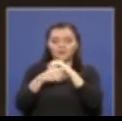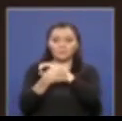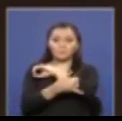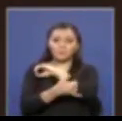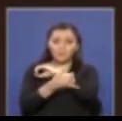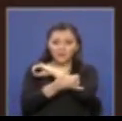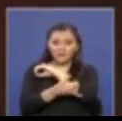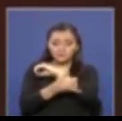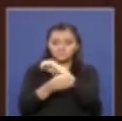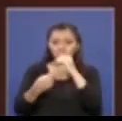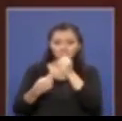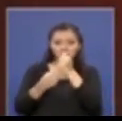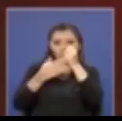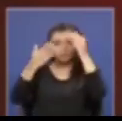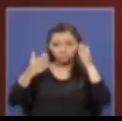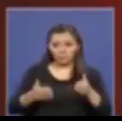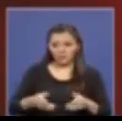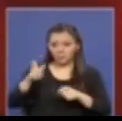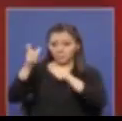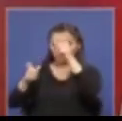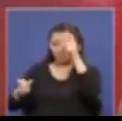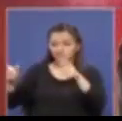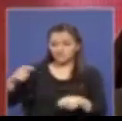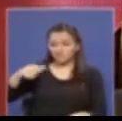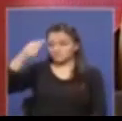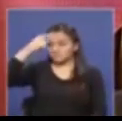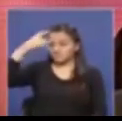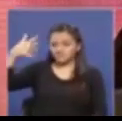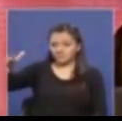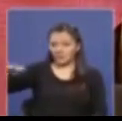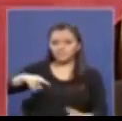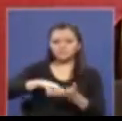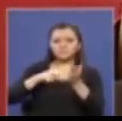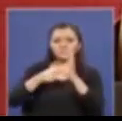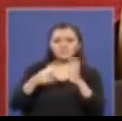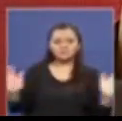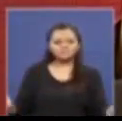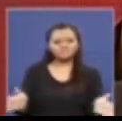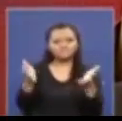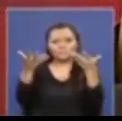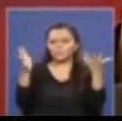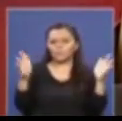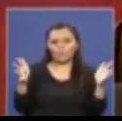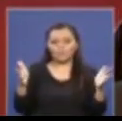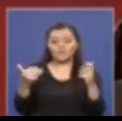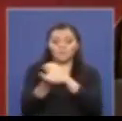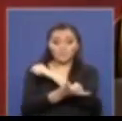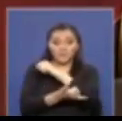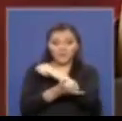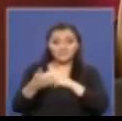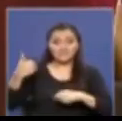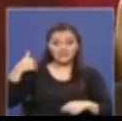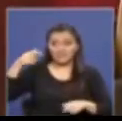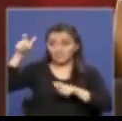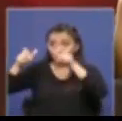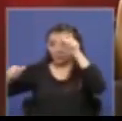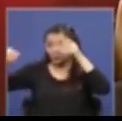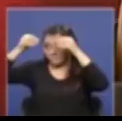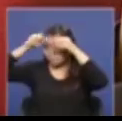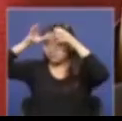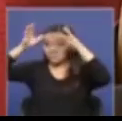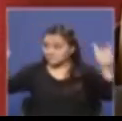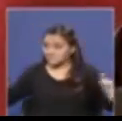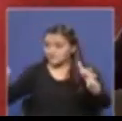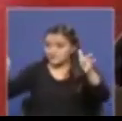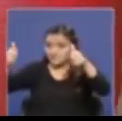países. Sin talento humano, desertifican hasta el jardín más florido. Los países con talento humano hacen florecer